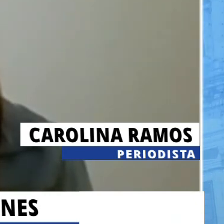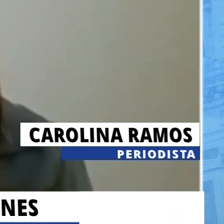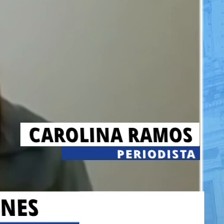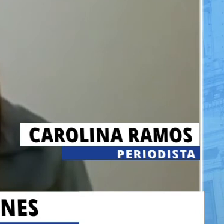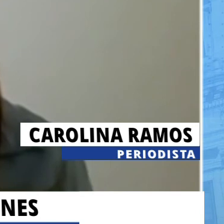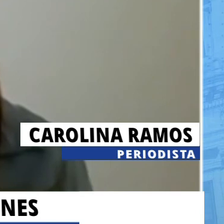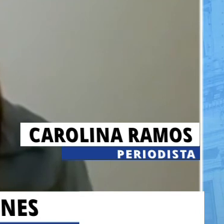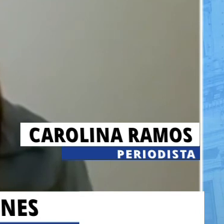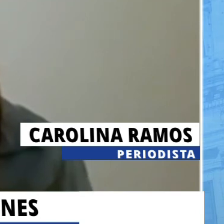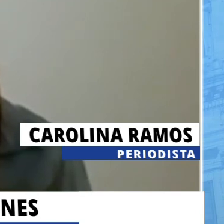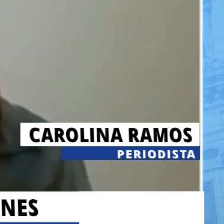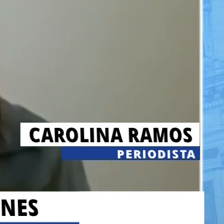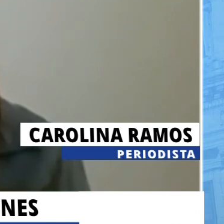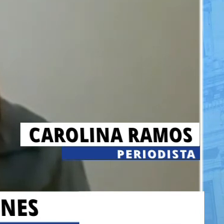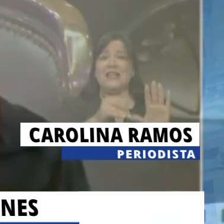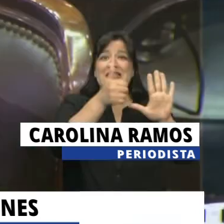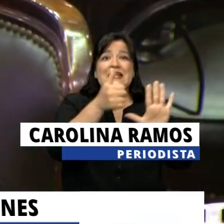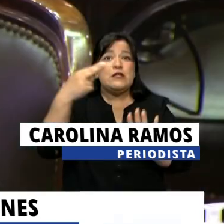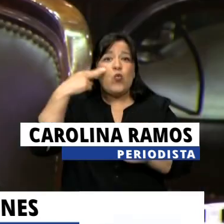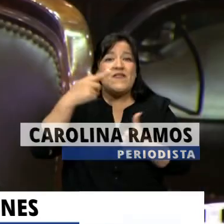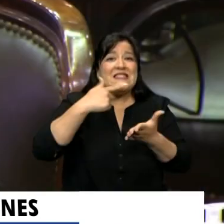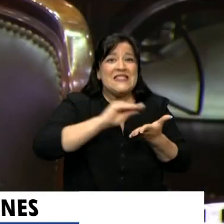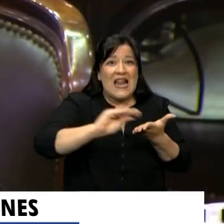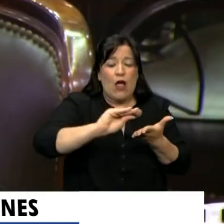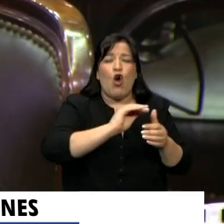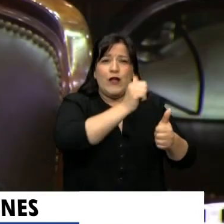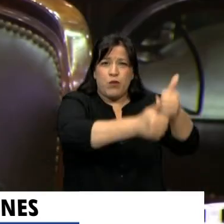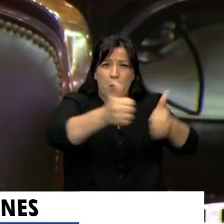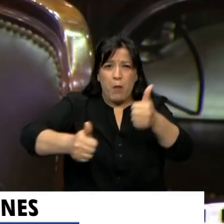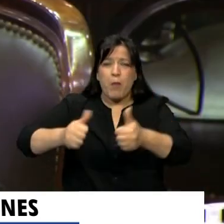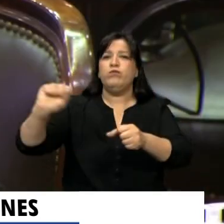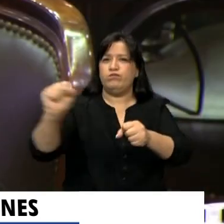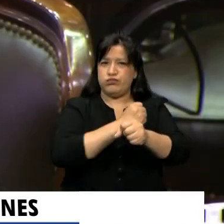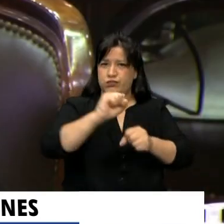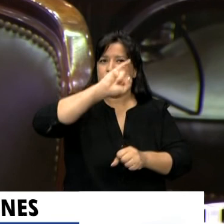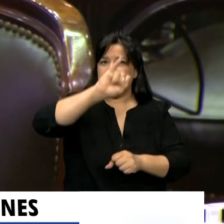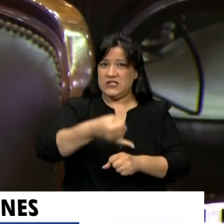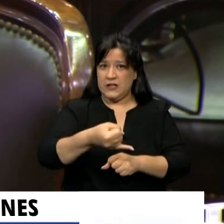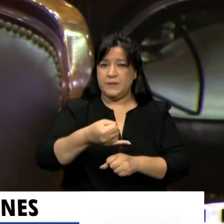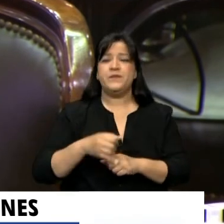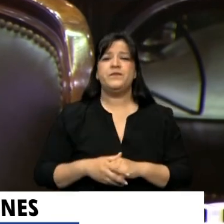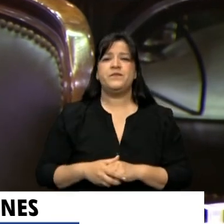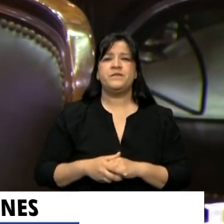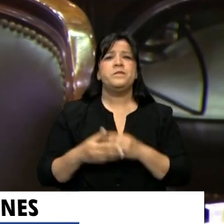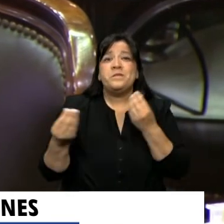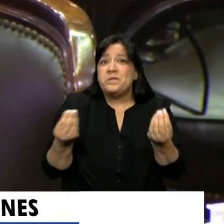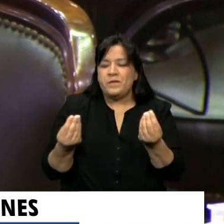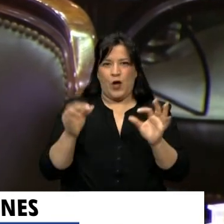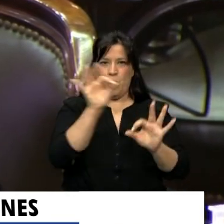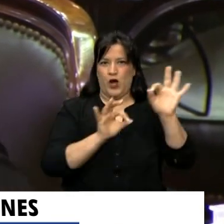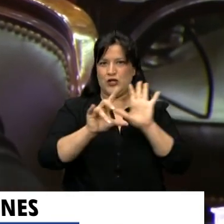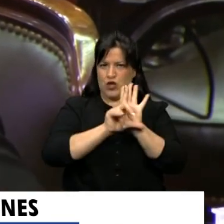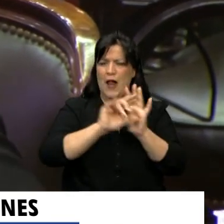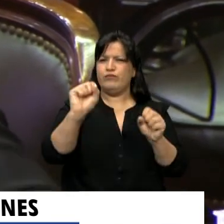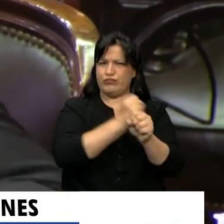parece? Perfecto, los 69 senadores presentes aprobaron este proyecto